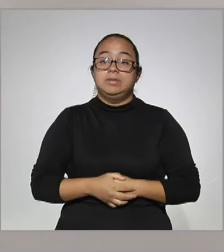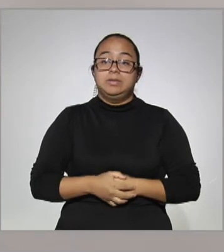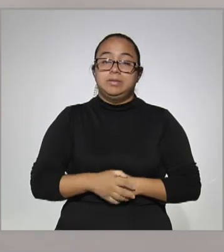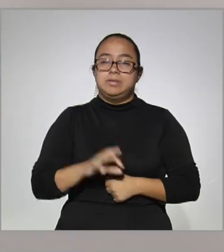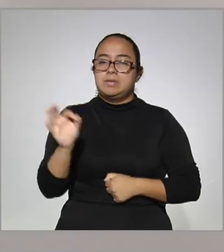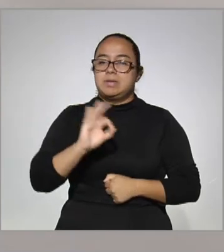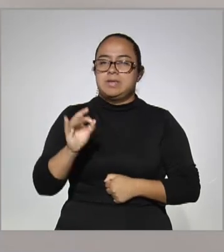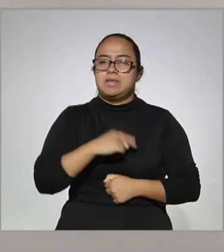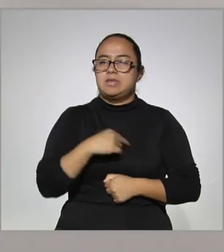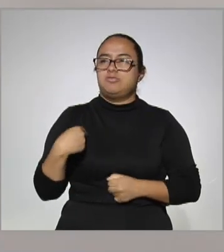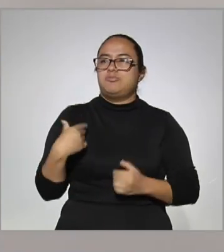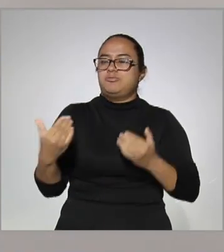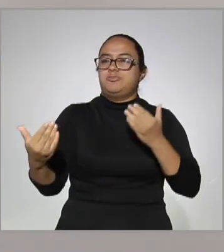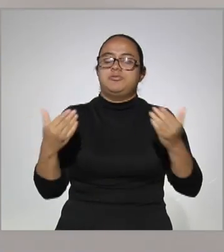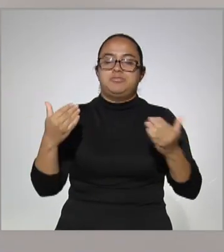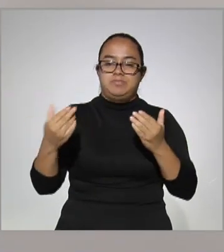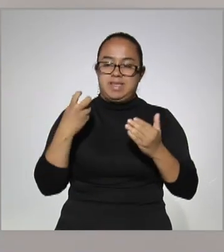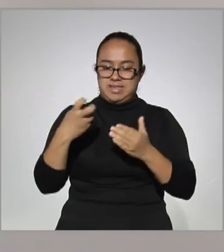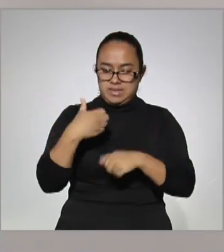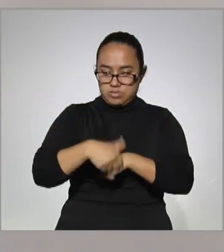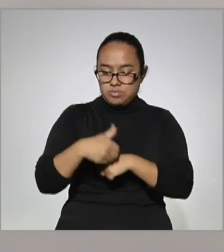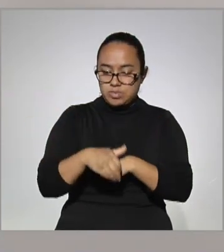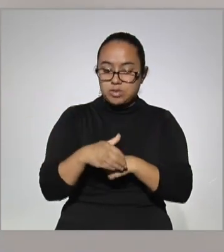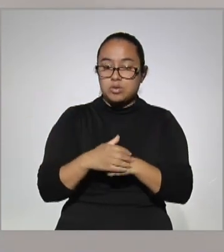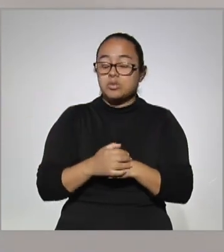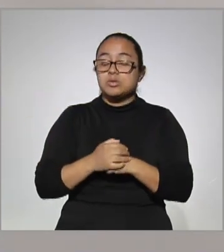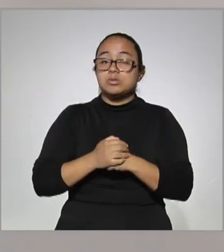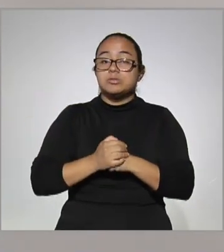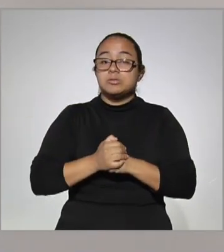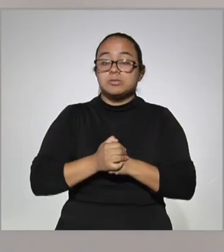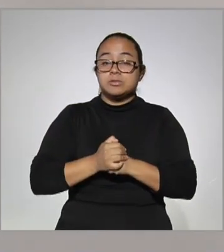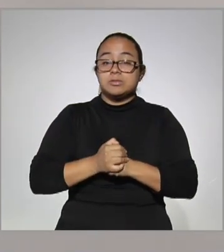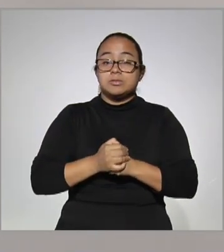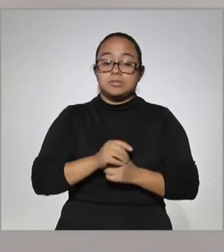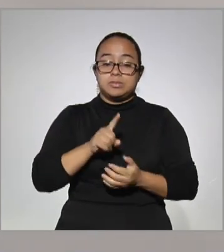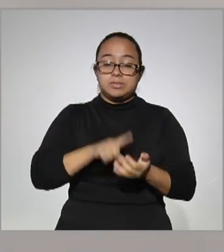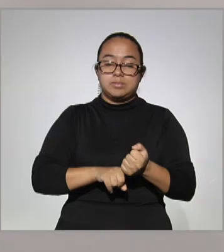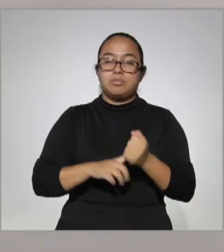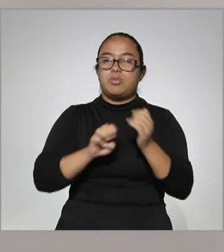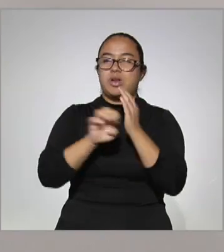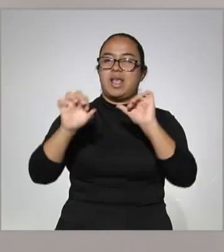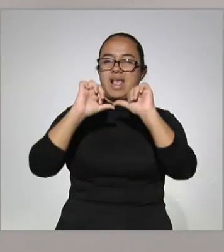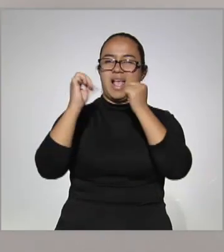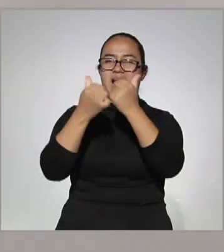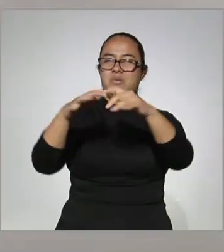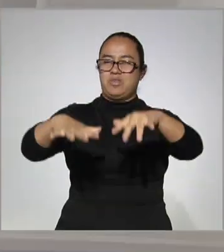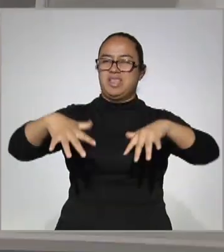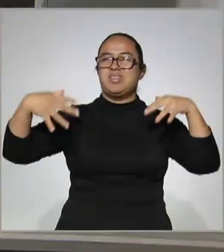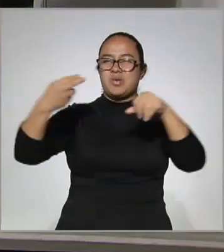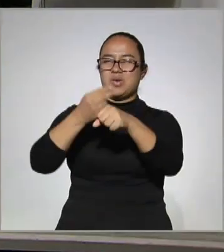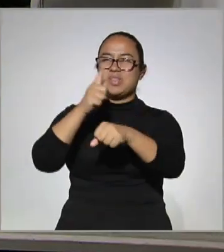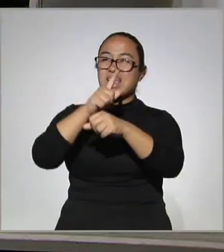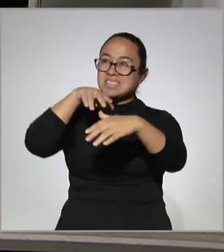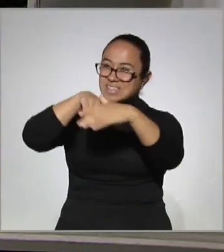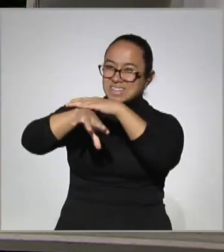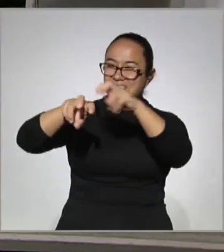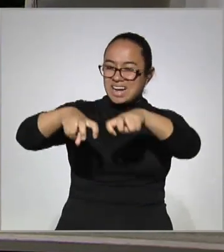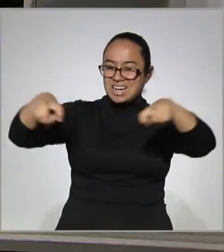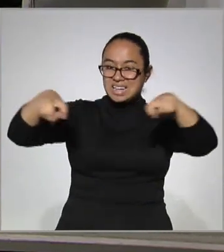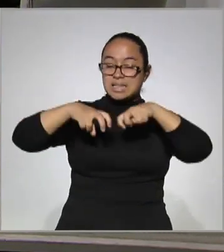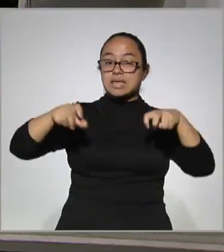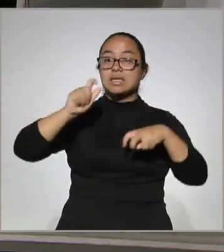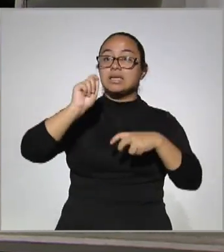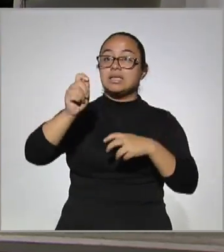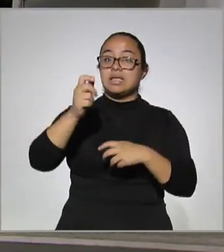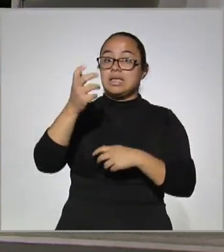si equiparamos más o menos el número, es como la capacidad que tiene el Auditorio Nacional de gente. O sea, es